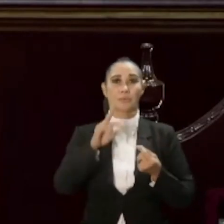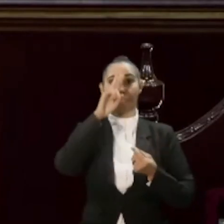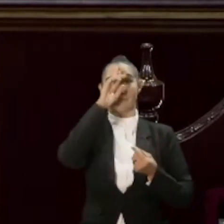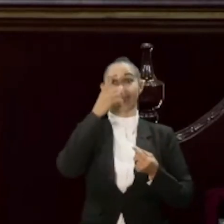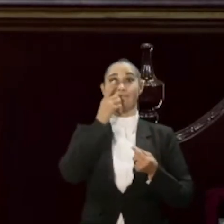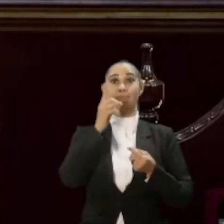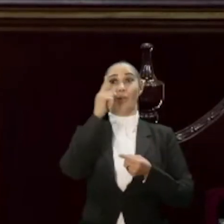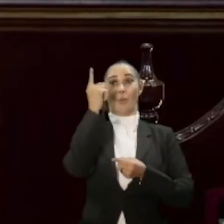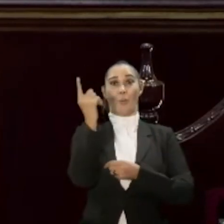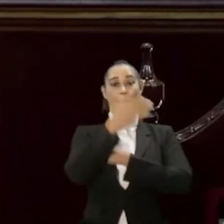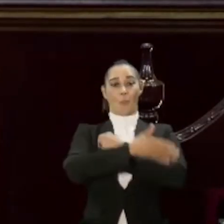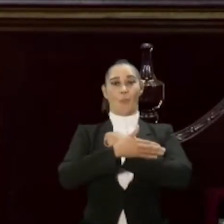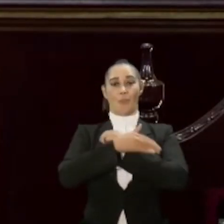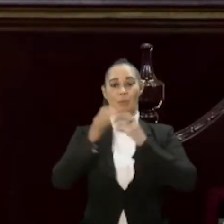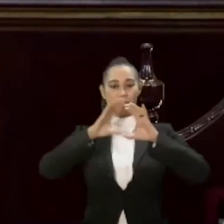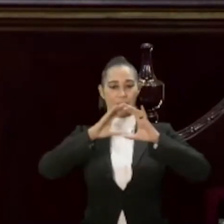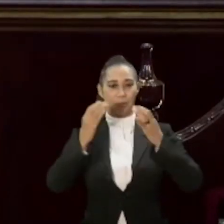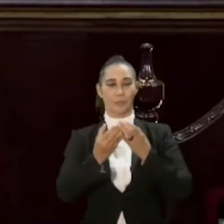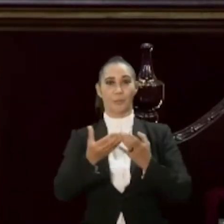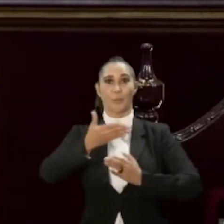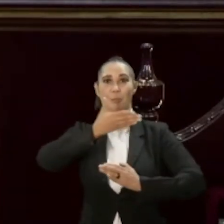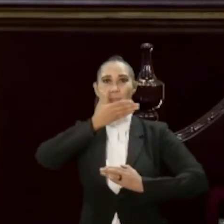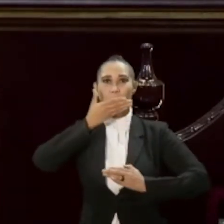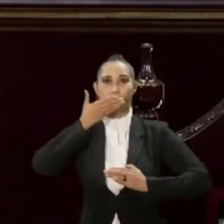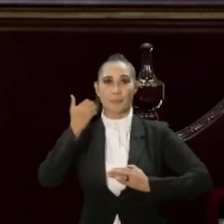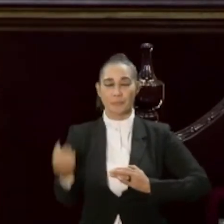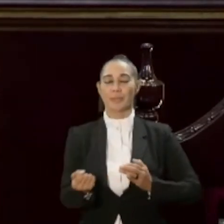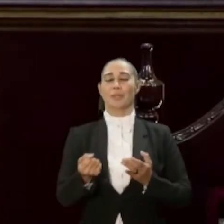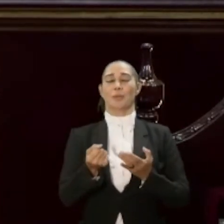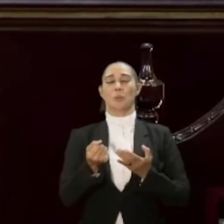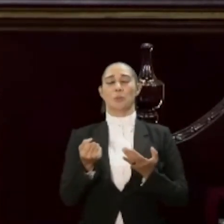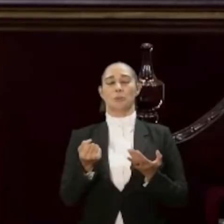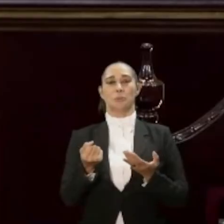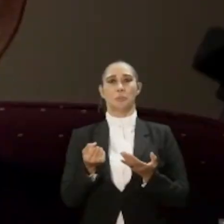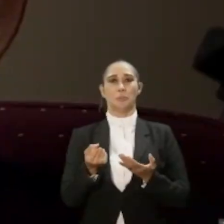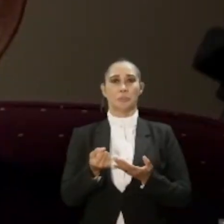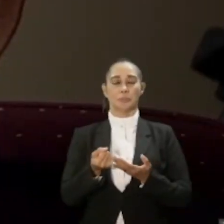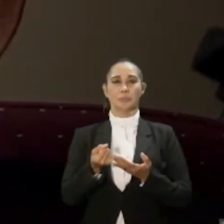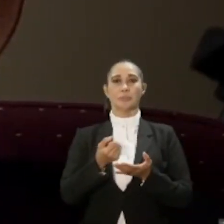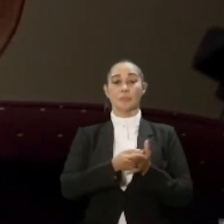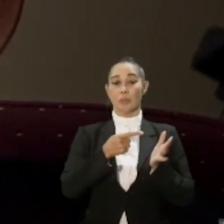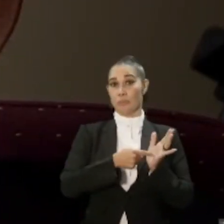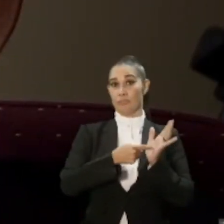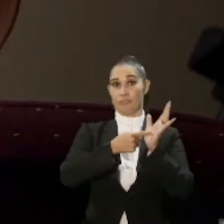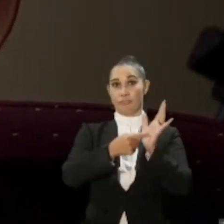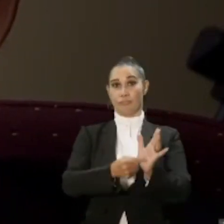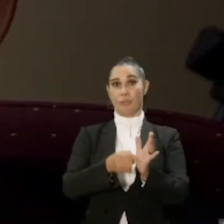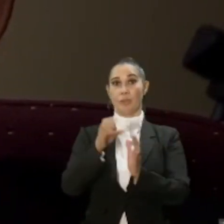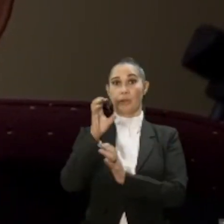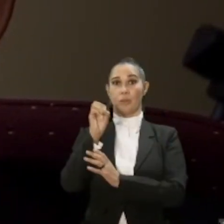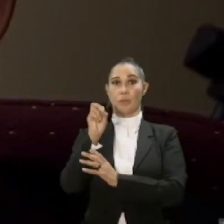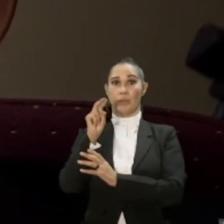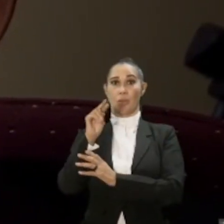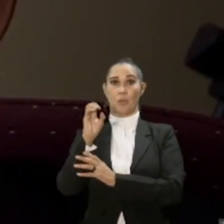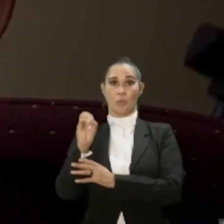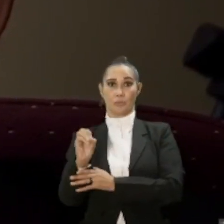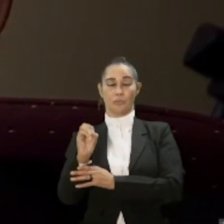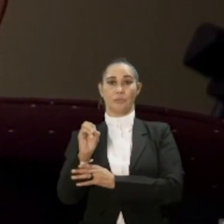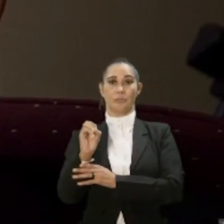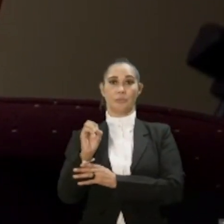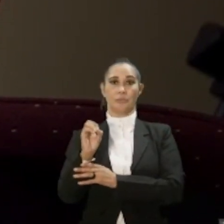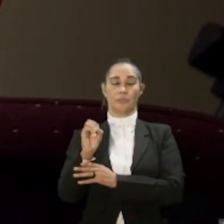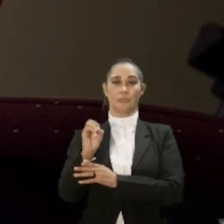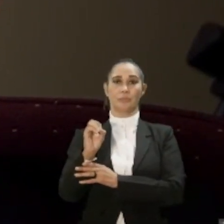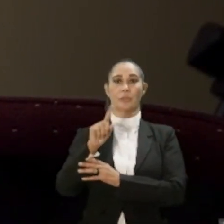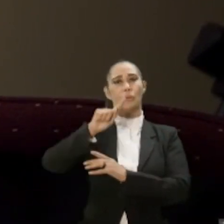que mejor gestionó la crisis, tal como lo reconoció la Organización Mundial de la Salud, y uno